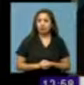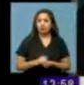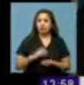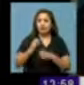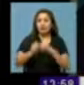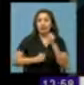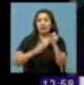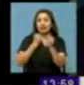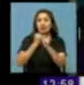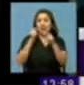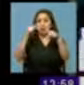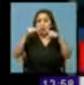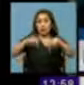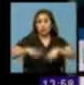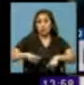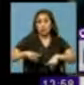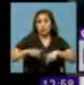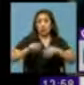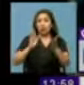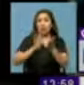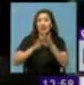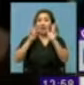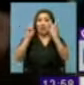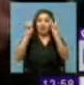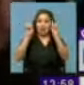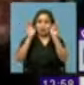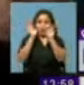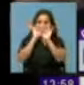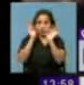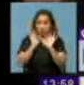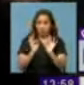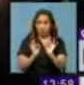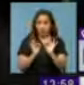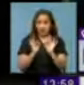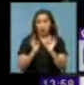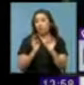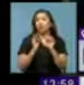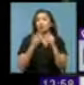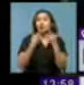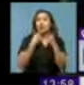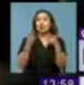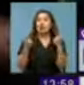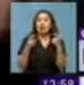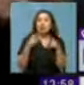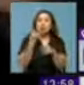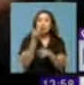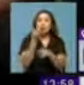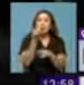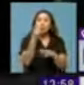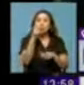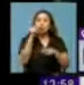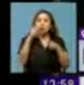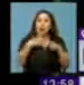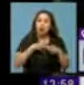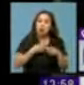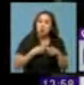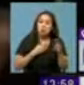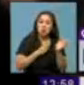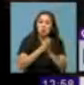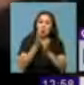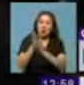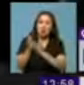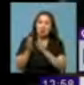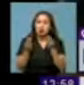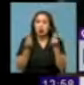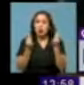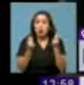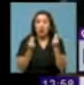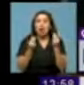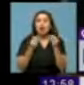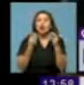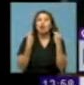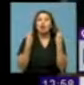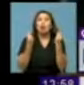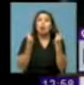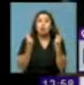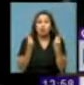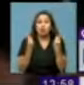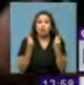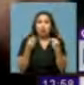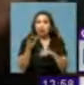momento no tenemos información con respecto al tema proyecto, con respecto al tema cantidad de alumnos, cantidad, qué carreras se iban a dictar, cómo se le van a dictar,